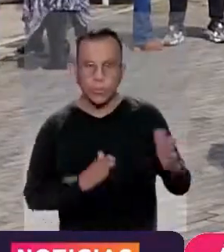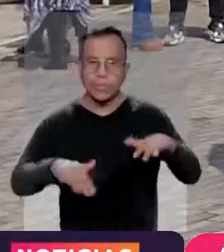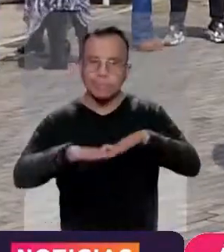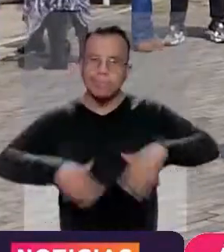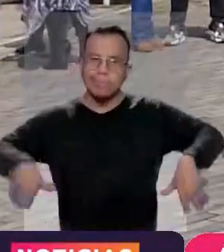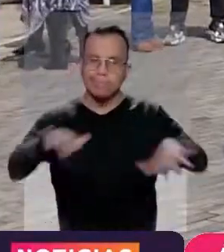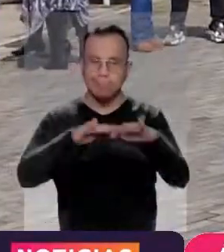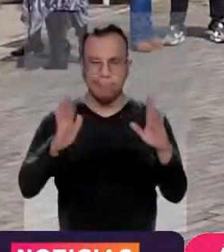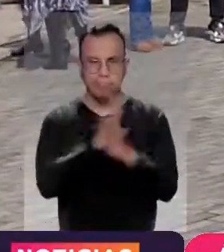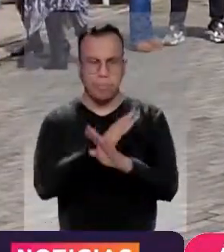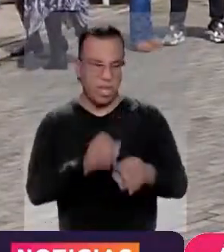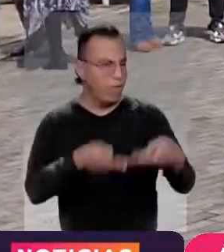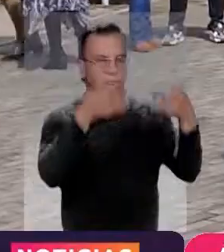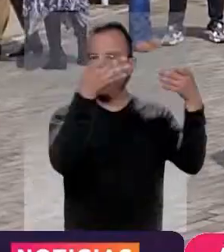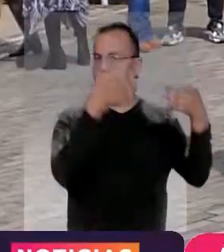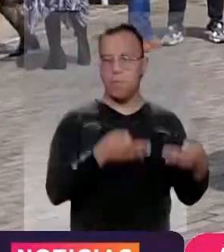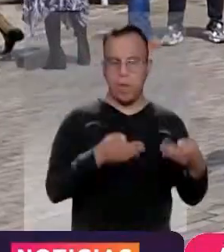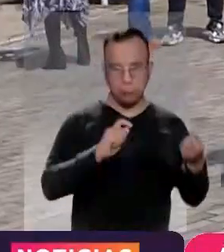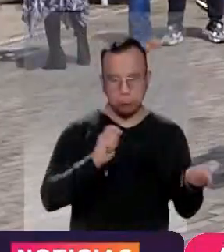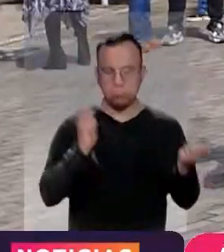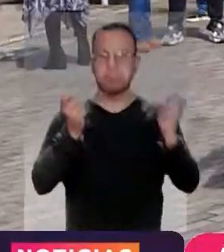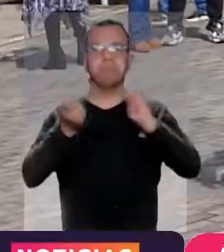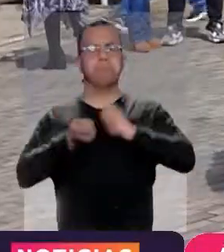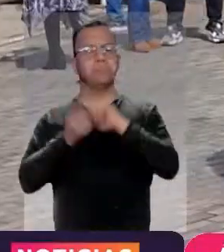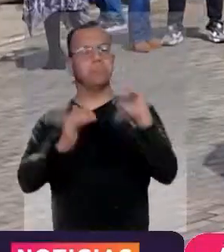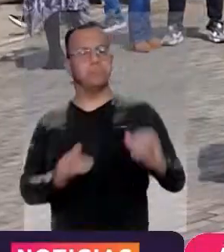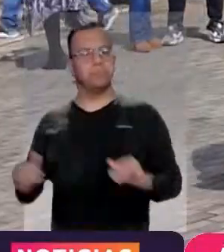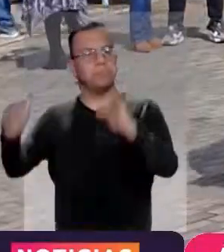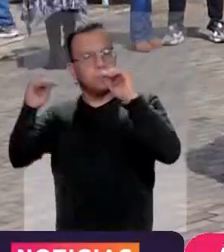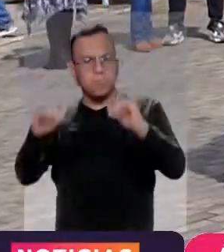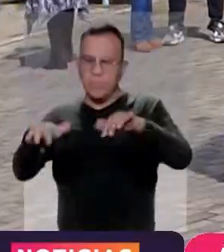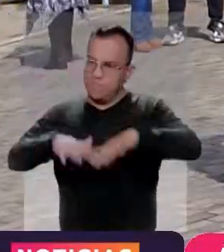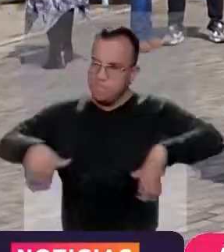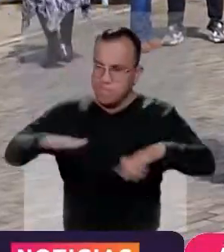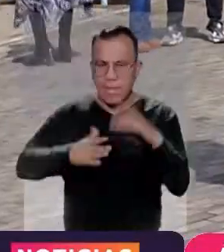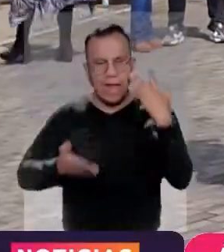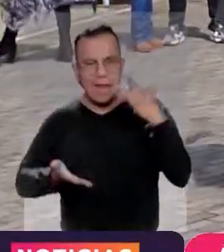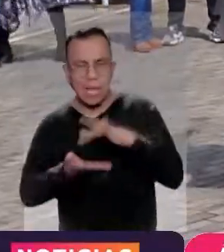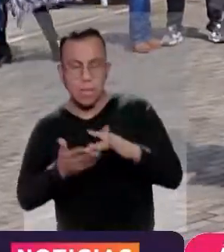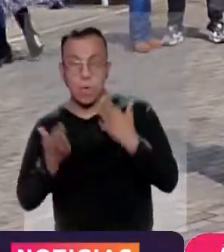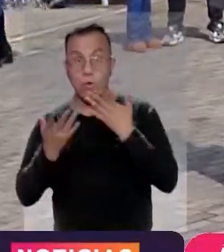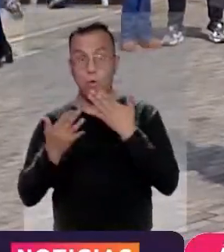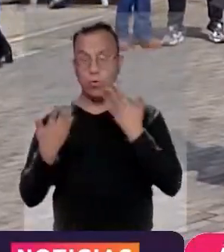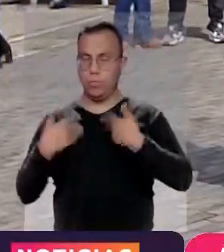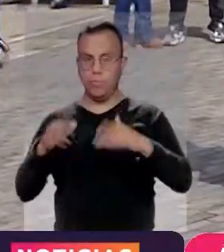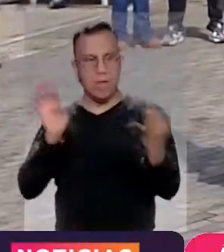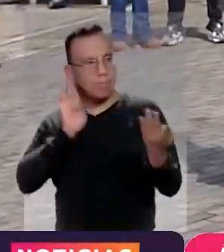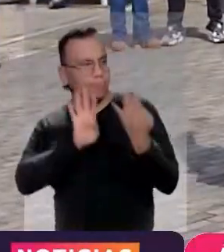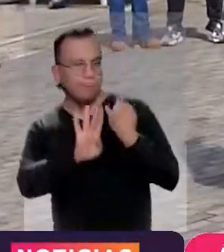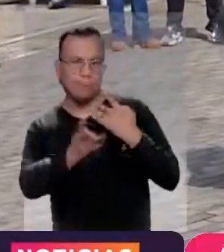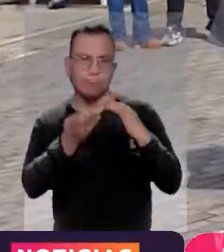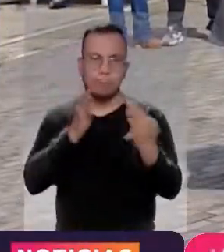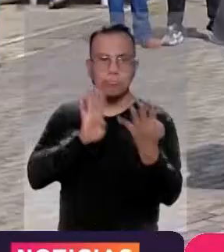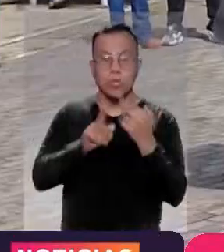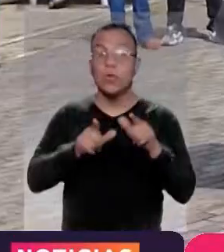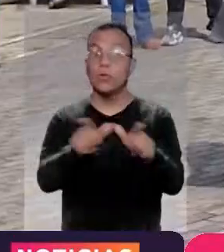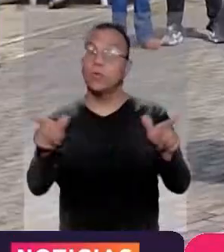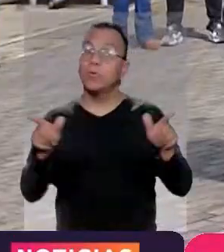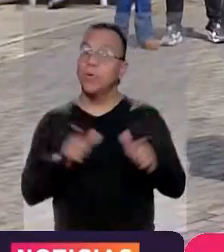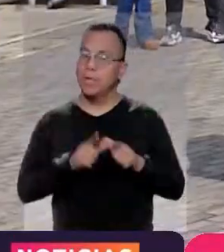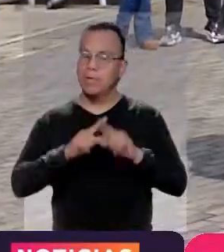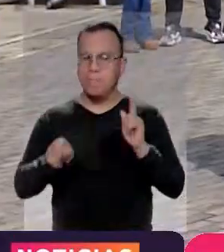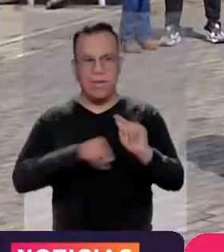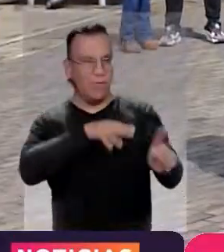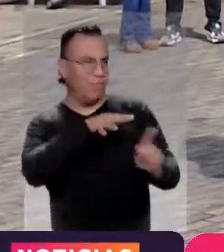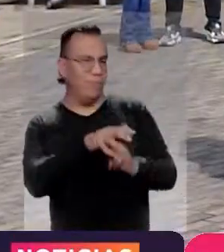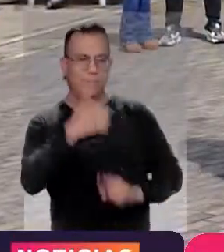llevar las ventas informales a otro nivel, tener un espacio colorido, limpio, ameno para los transeúntes aquí del sector, sin vulnerar